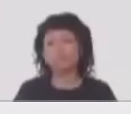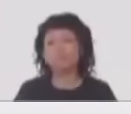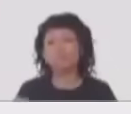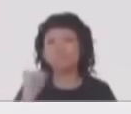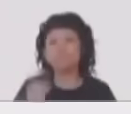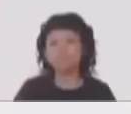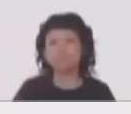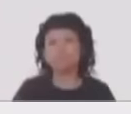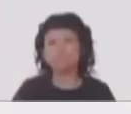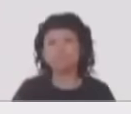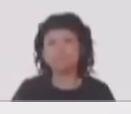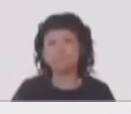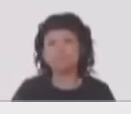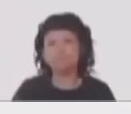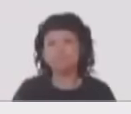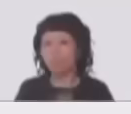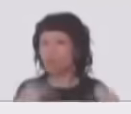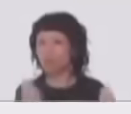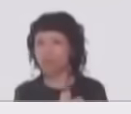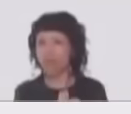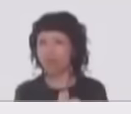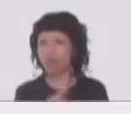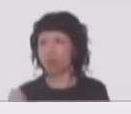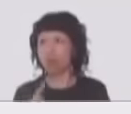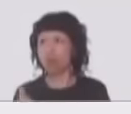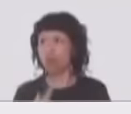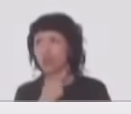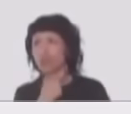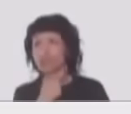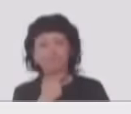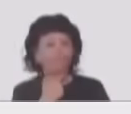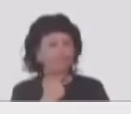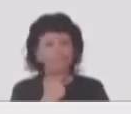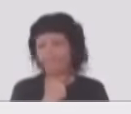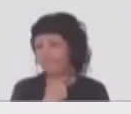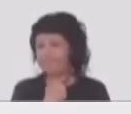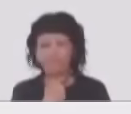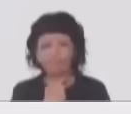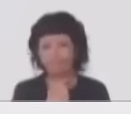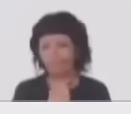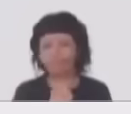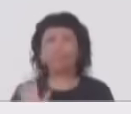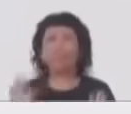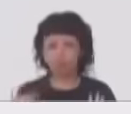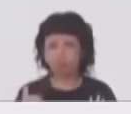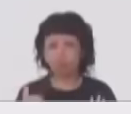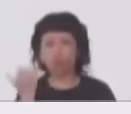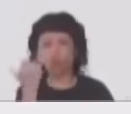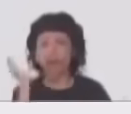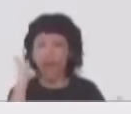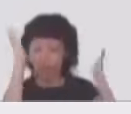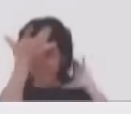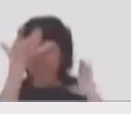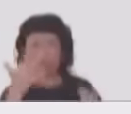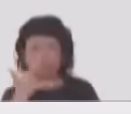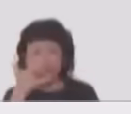obviamente los resultados no son los que esperábamos y me he comunicado con Javier Milei para